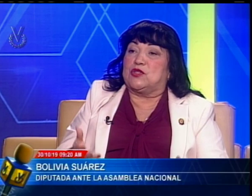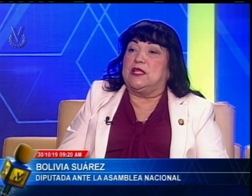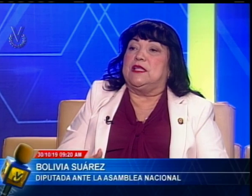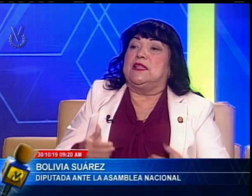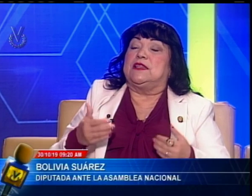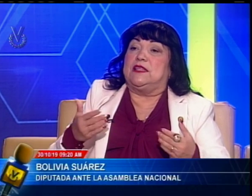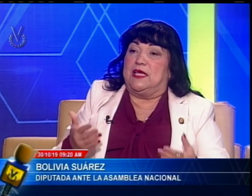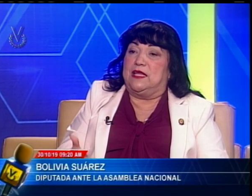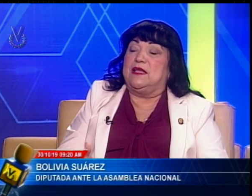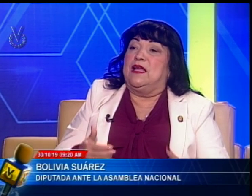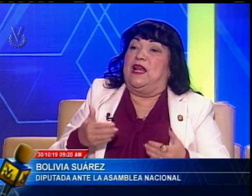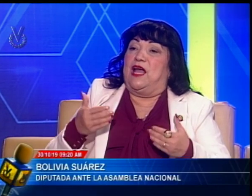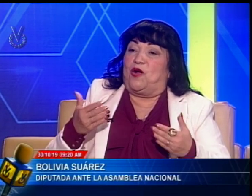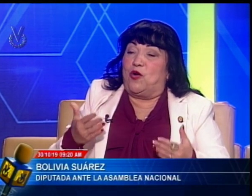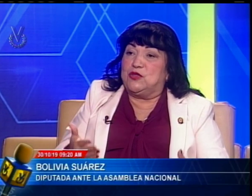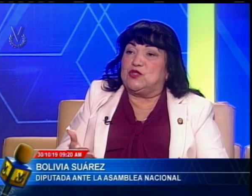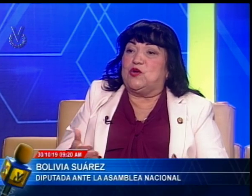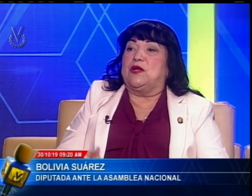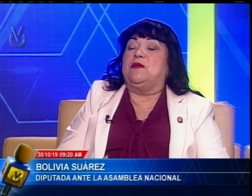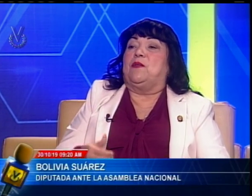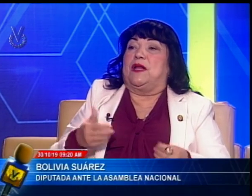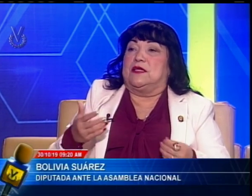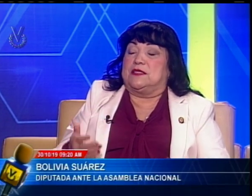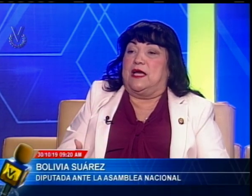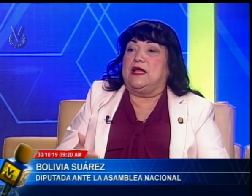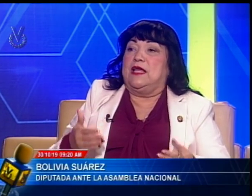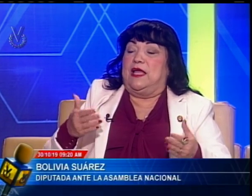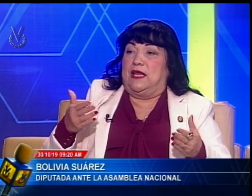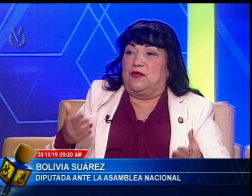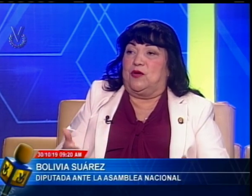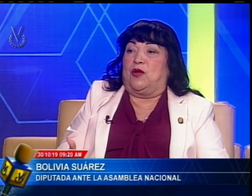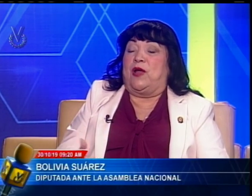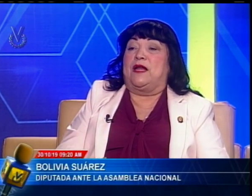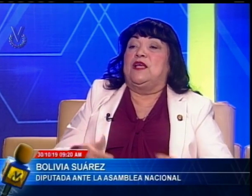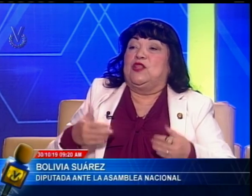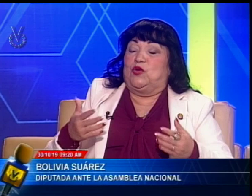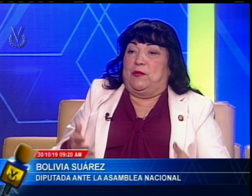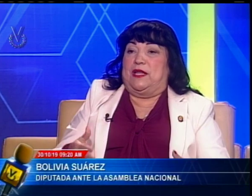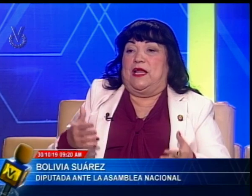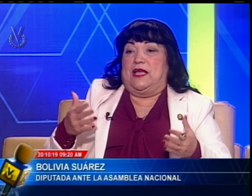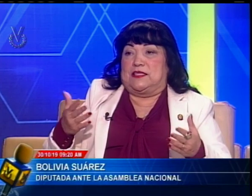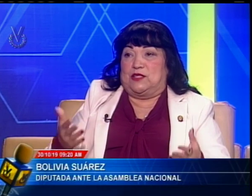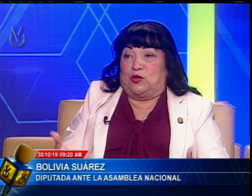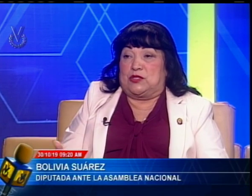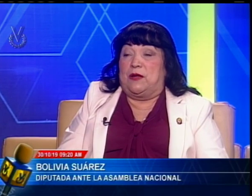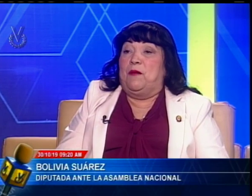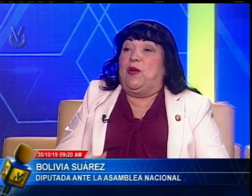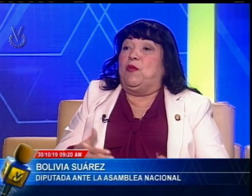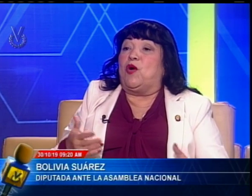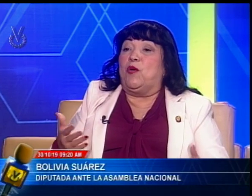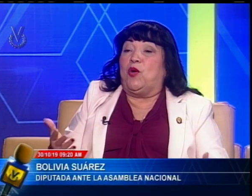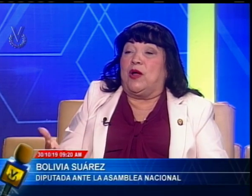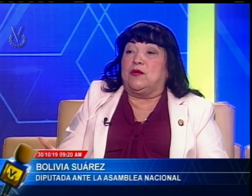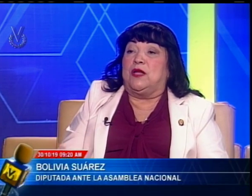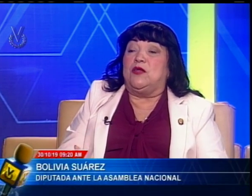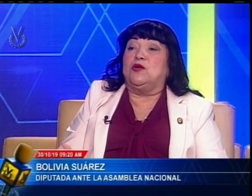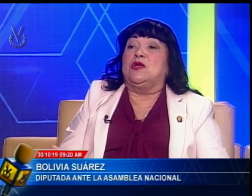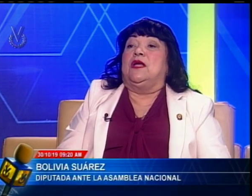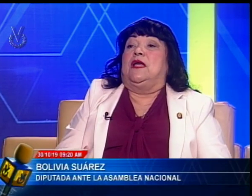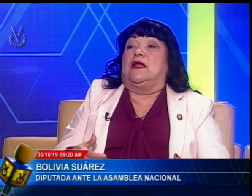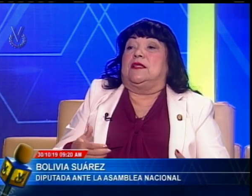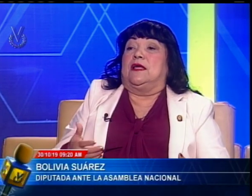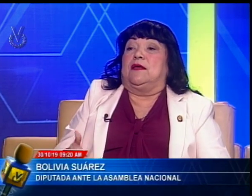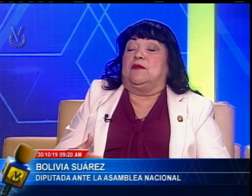los docentes tienen las condiciones para iniciar el año escolar de una manera exitosa. Vemos como los